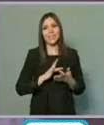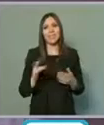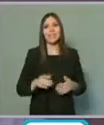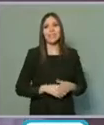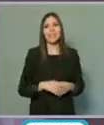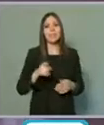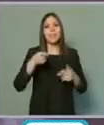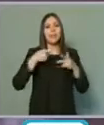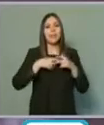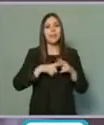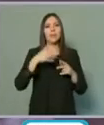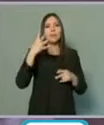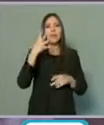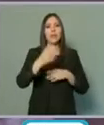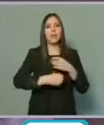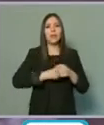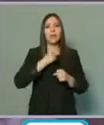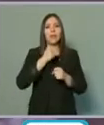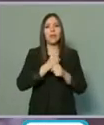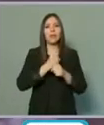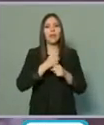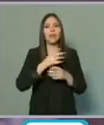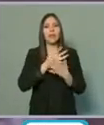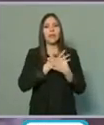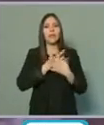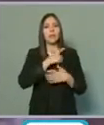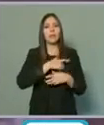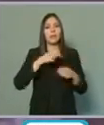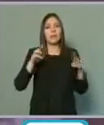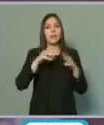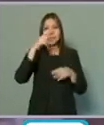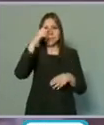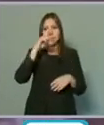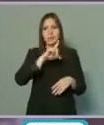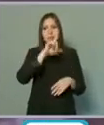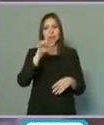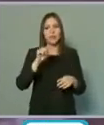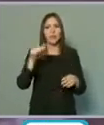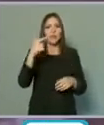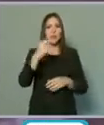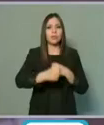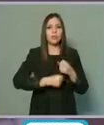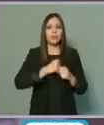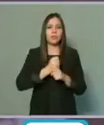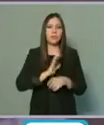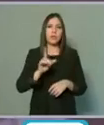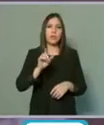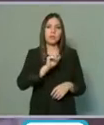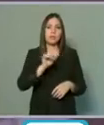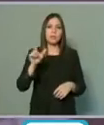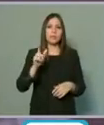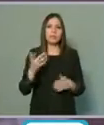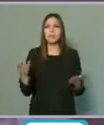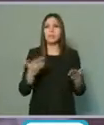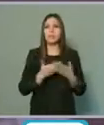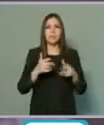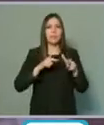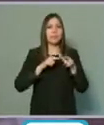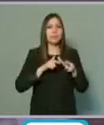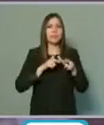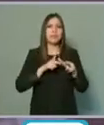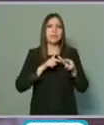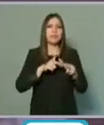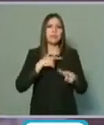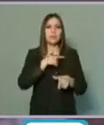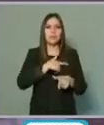mira, a los 4 años con este amor por la música mexicana y a los 12 ya de manera profesional. Así es. Y no he dejado de apapacharla,